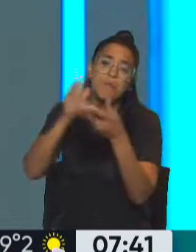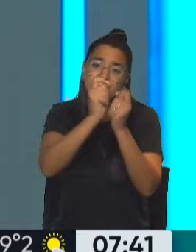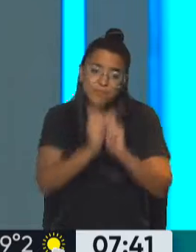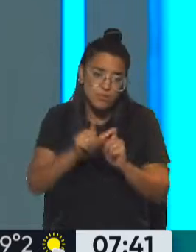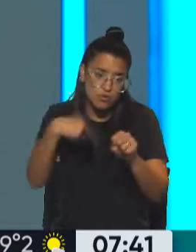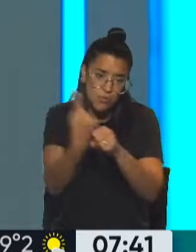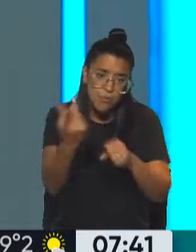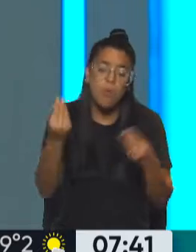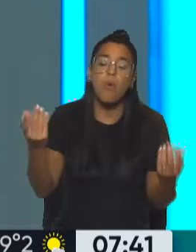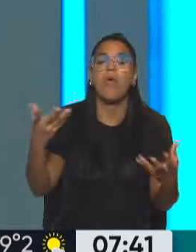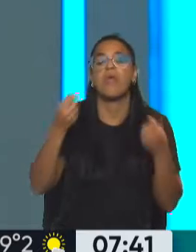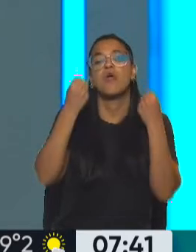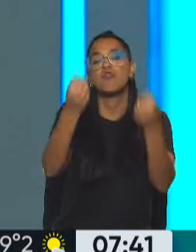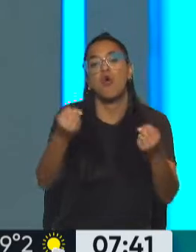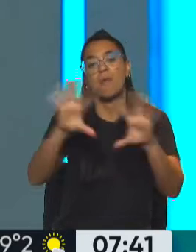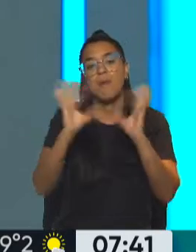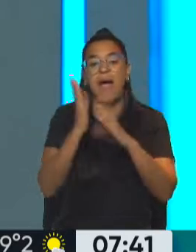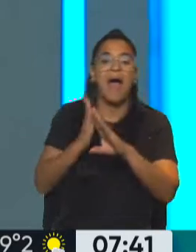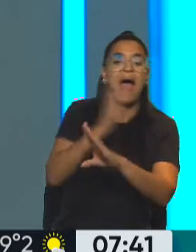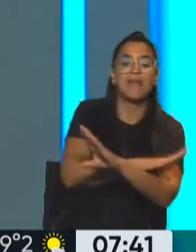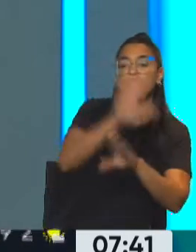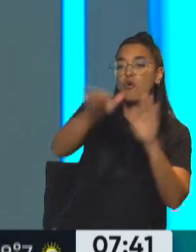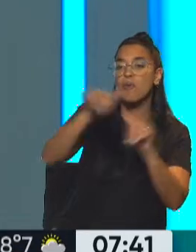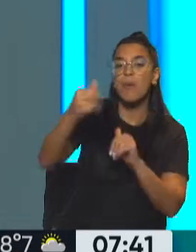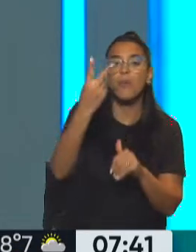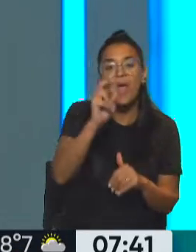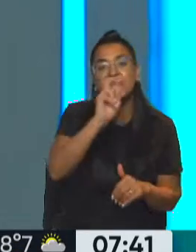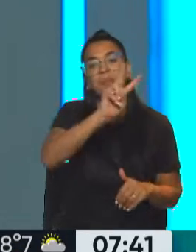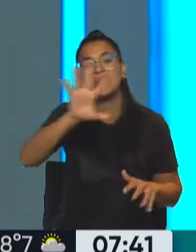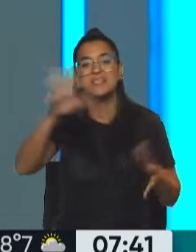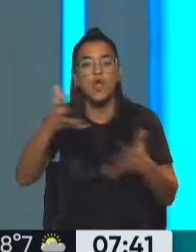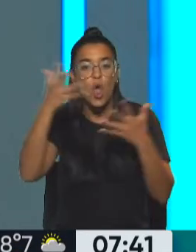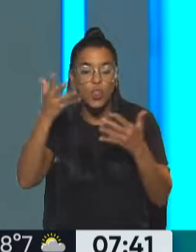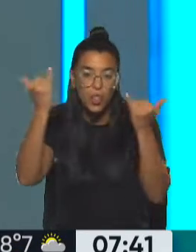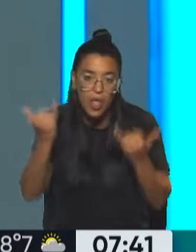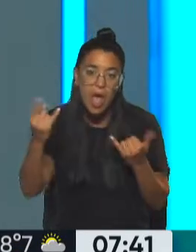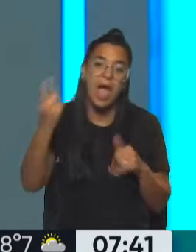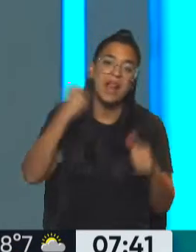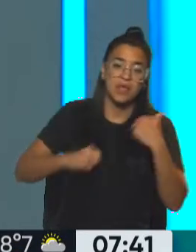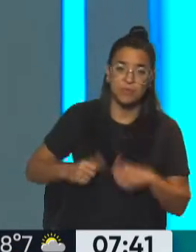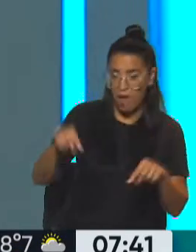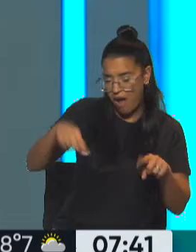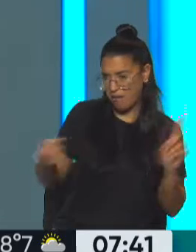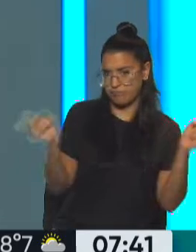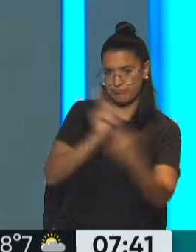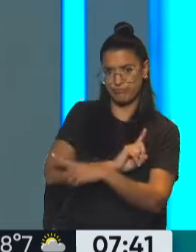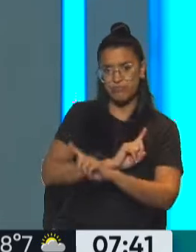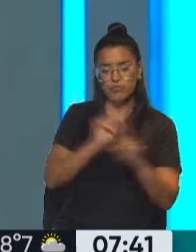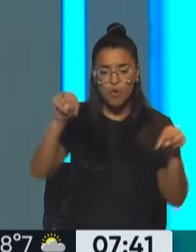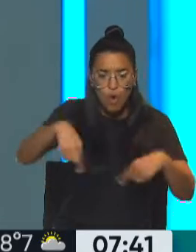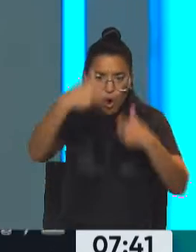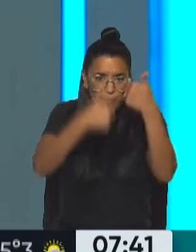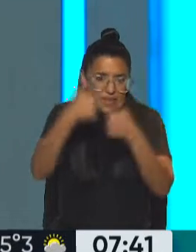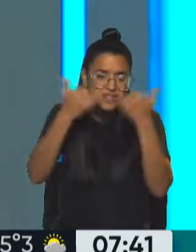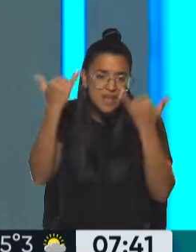eso. Generalmente en una Copa del Mundo hay una convocatoria previa donde hay 20, 25 días, donde también se evitan lesiones. Bueno, acá se dio todo lo contrario. En plena